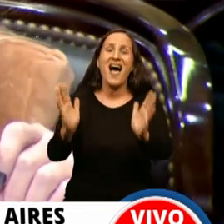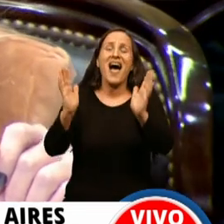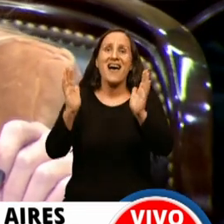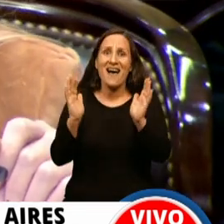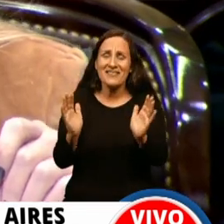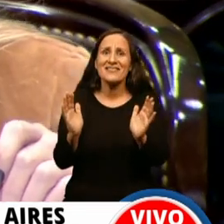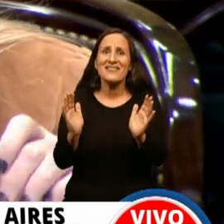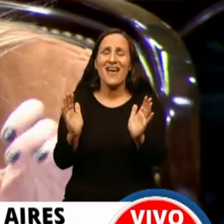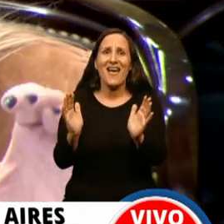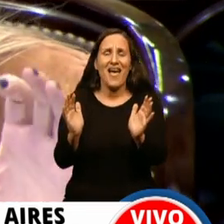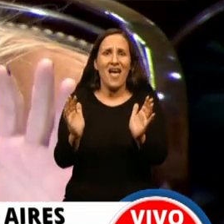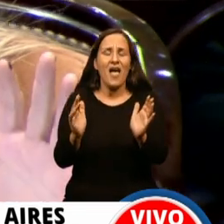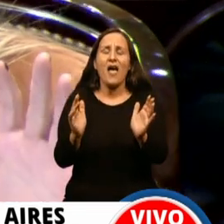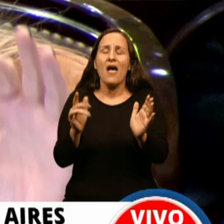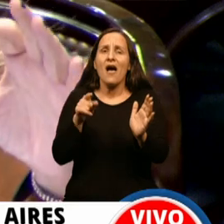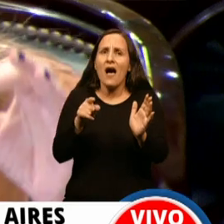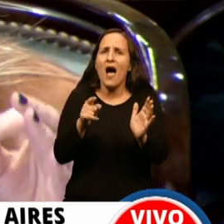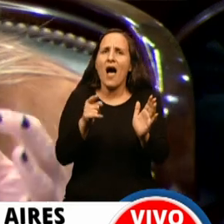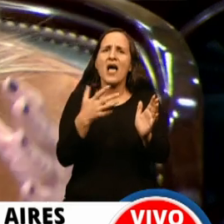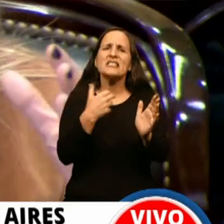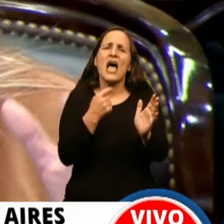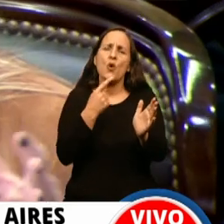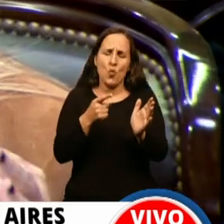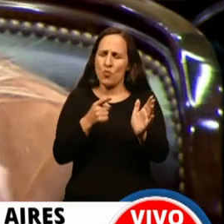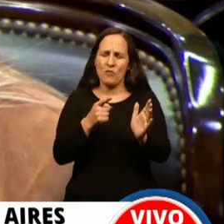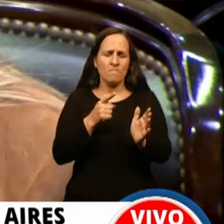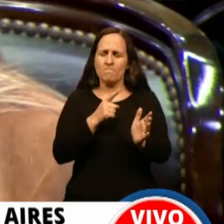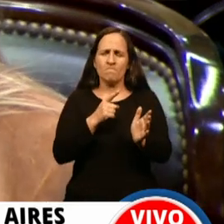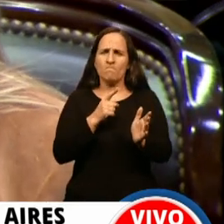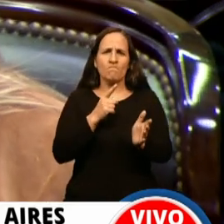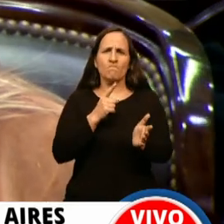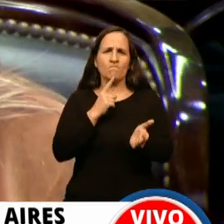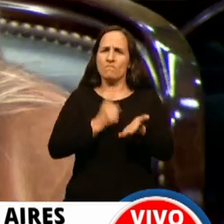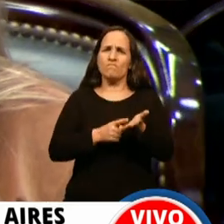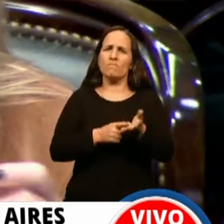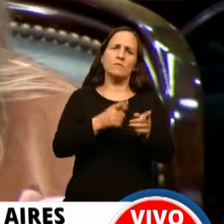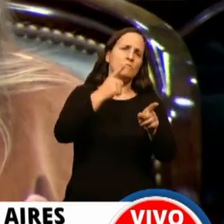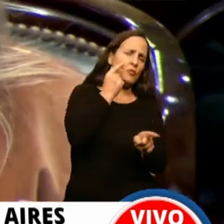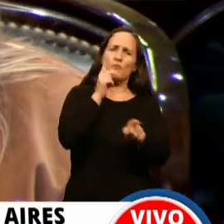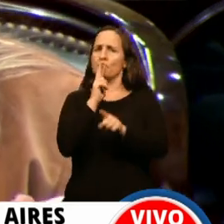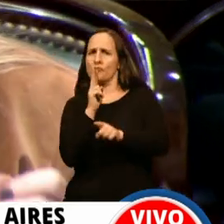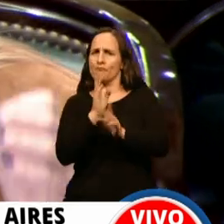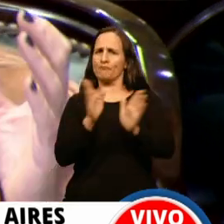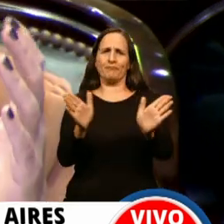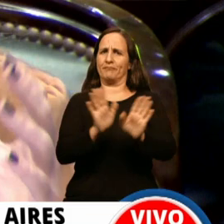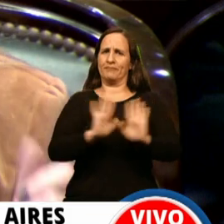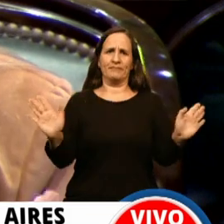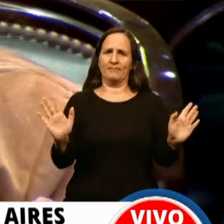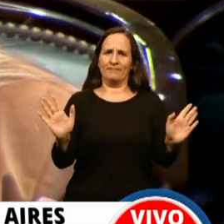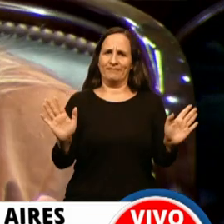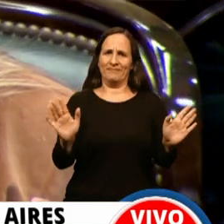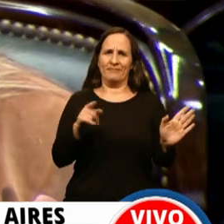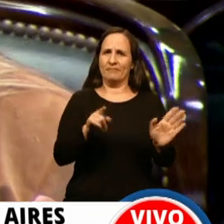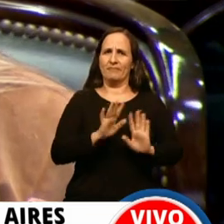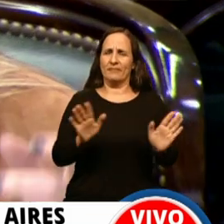cuando el sistema de salud asigna compulsiva y binaria mente por el sexo